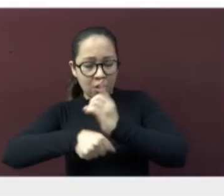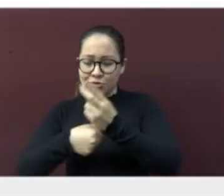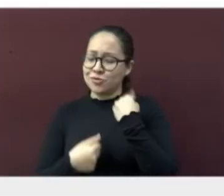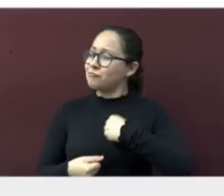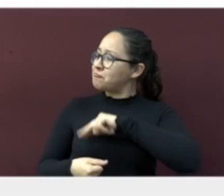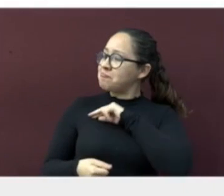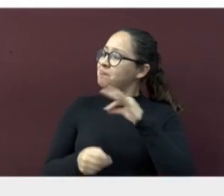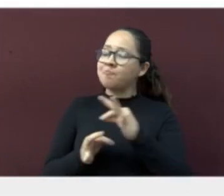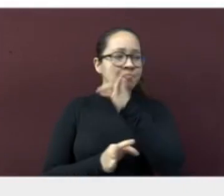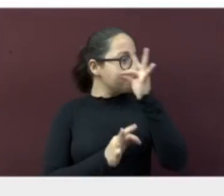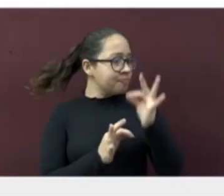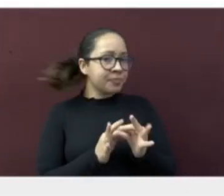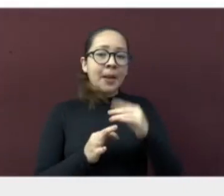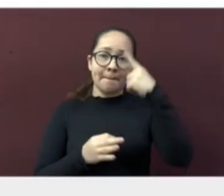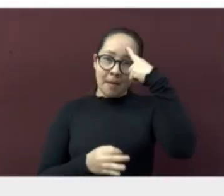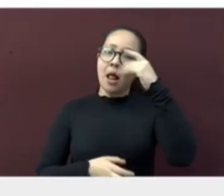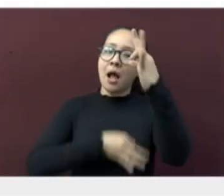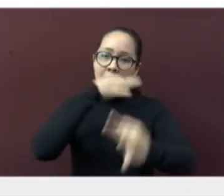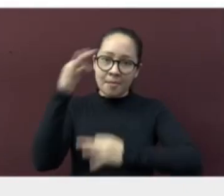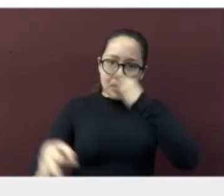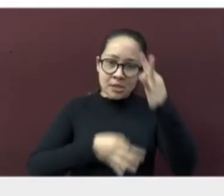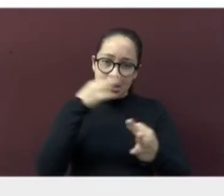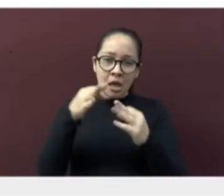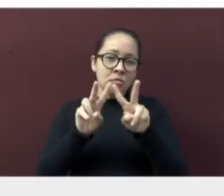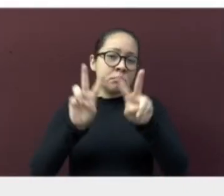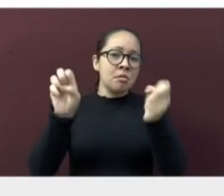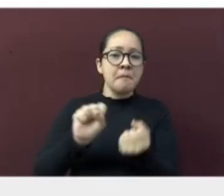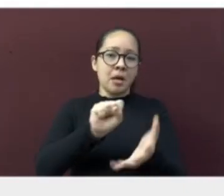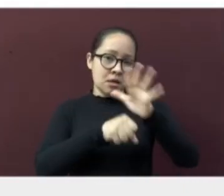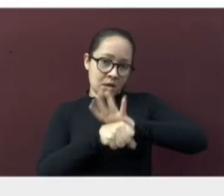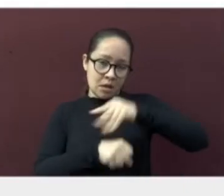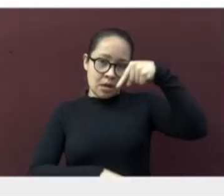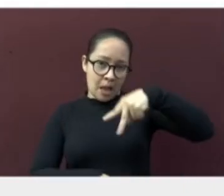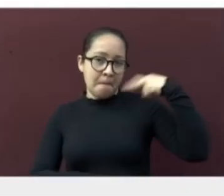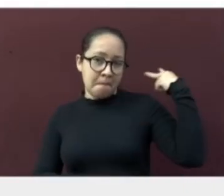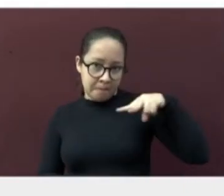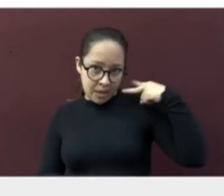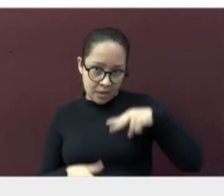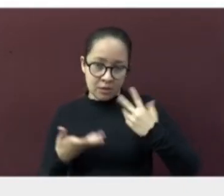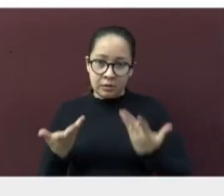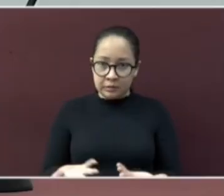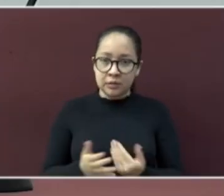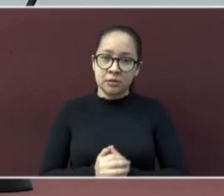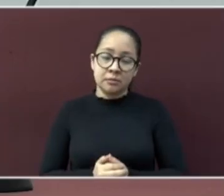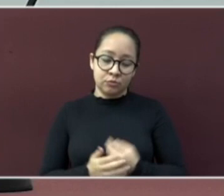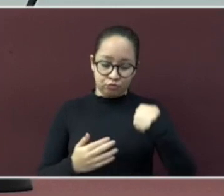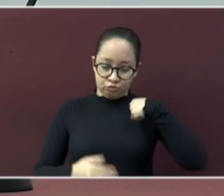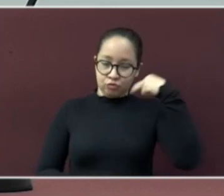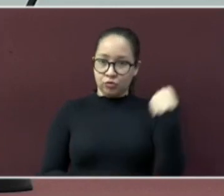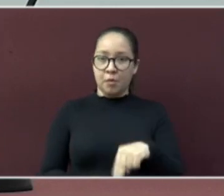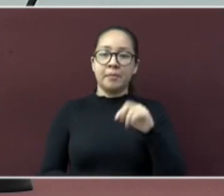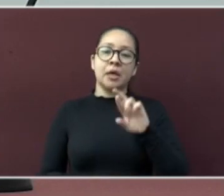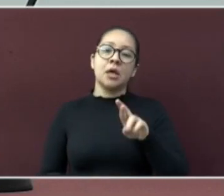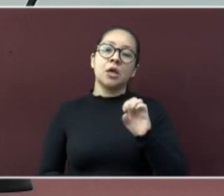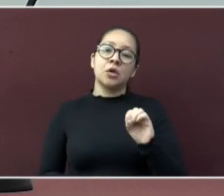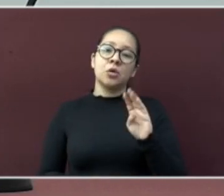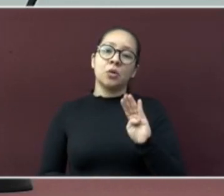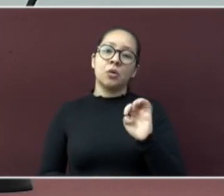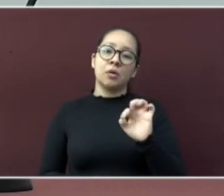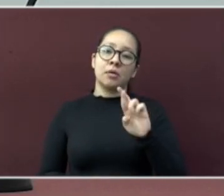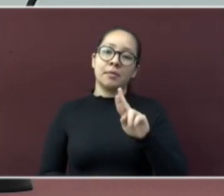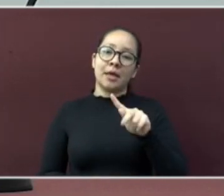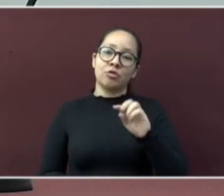llevar a ustedes la actualización sobre coronavirus en nuestra entidad para ello un servidor roberto ramos alor